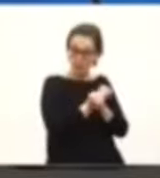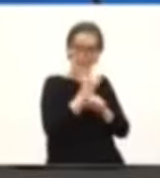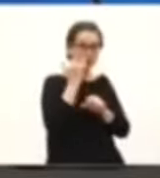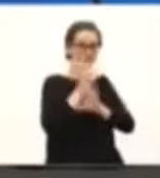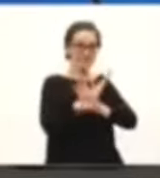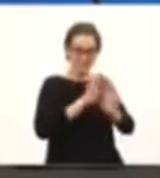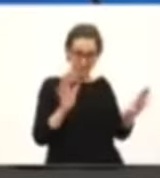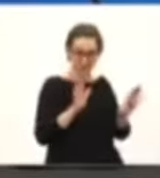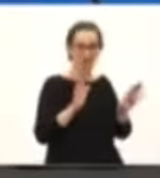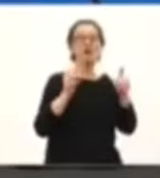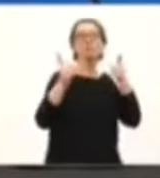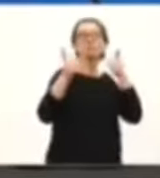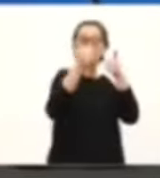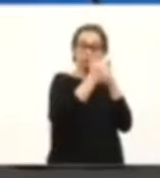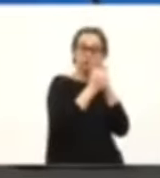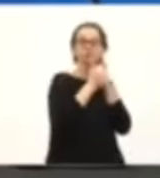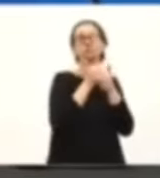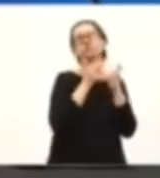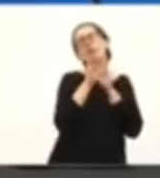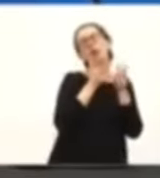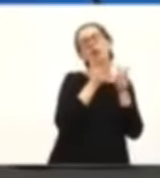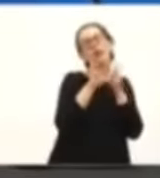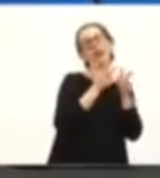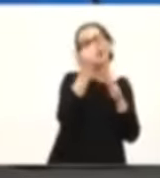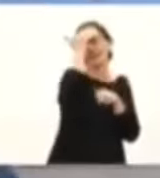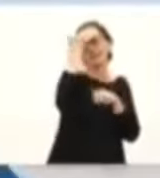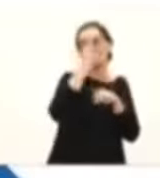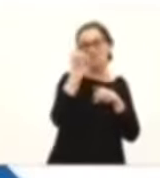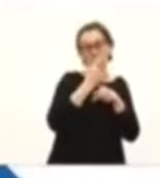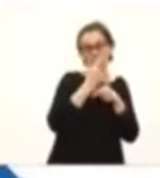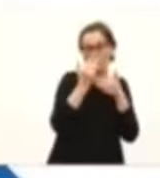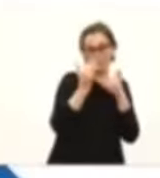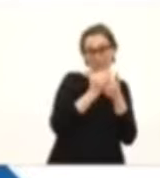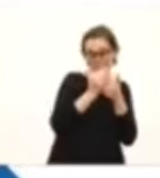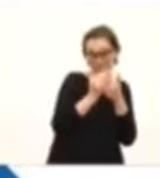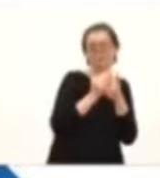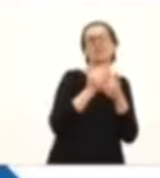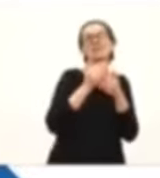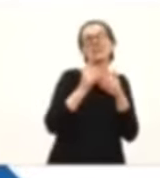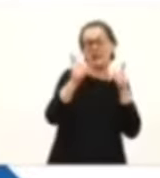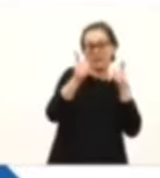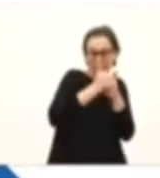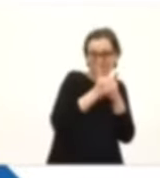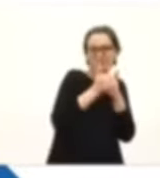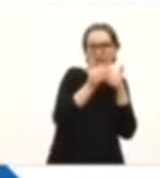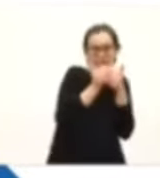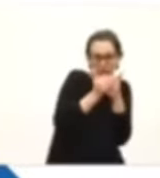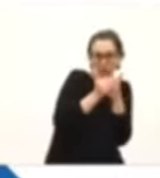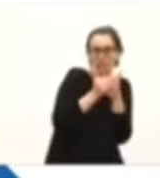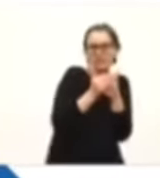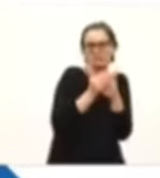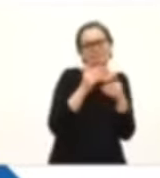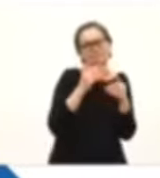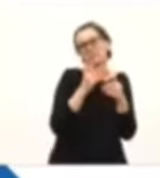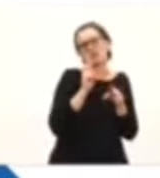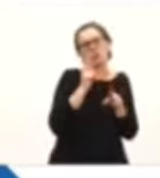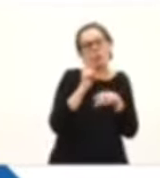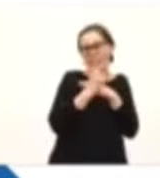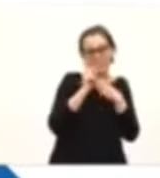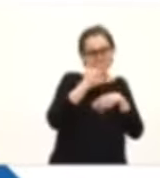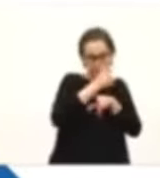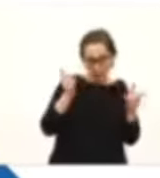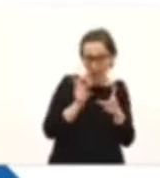por un lapso de 15 minutos sin protección y a menos de 2 metros. Entonces, todo